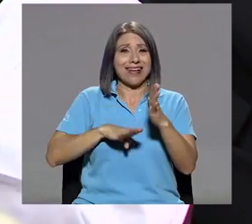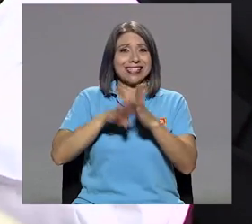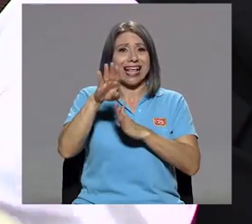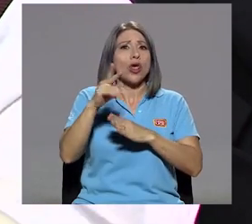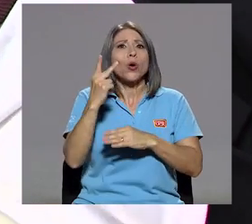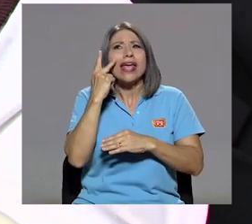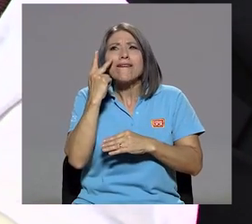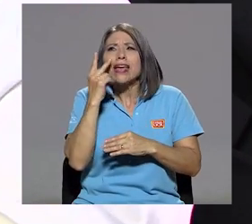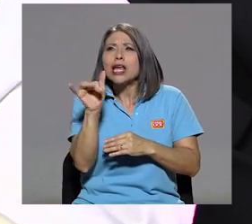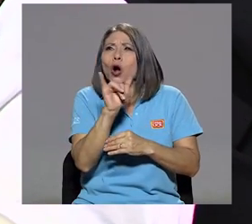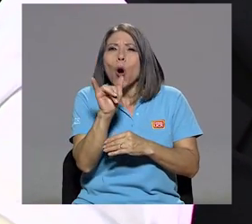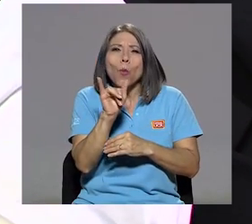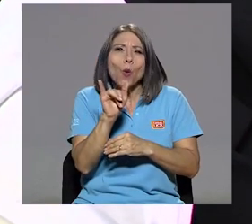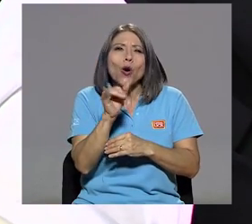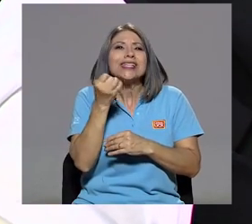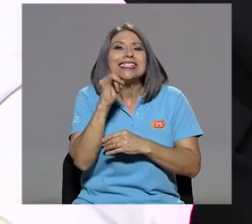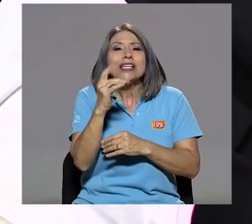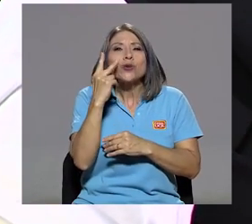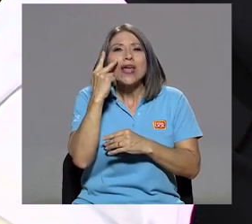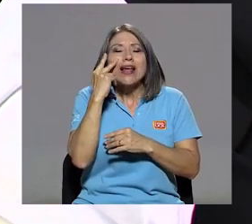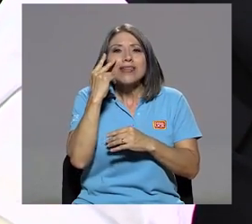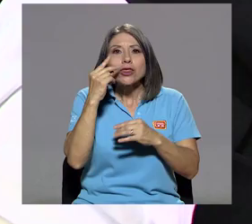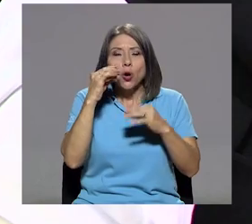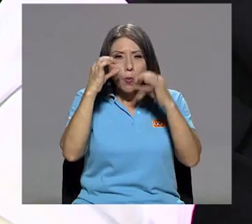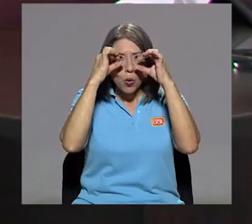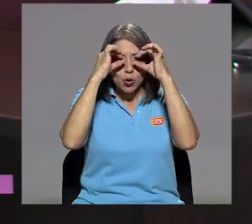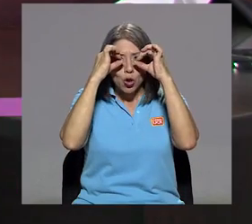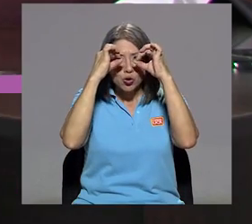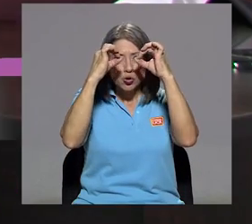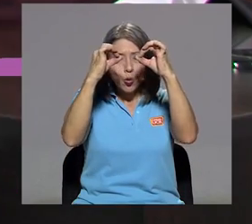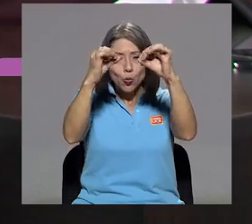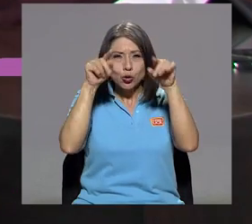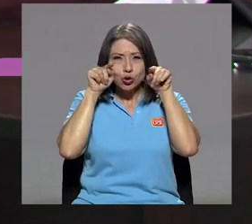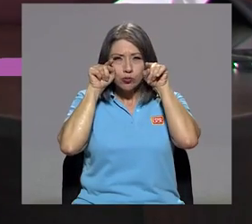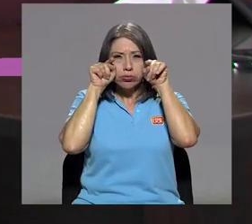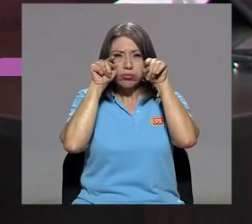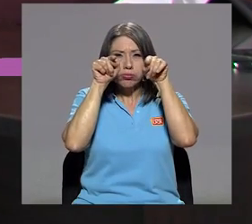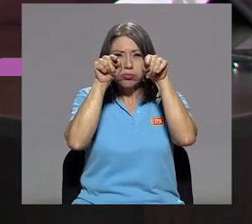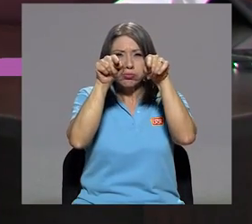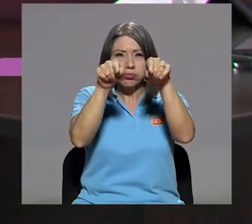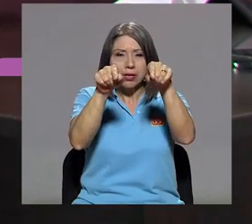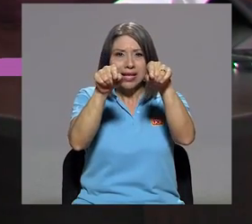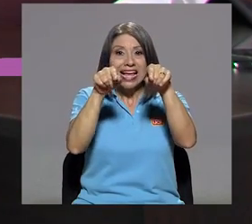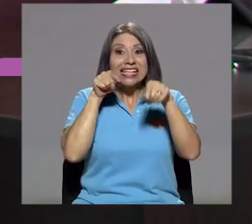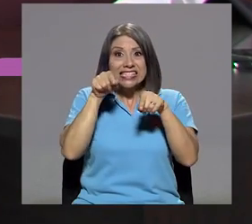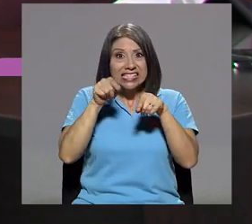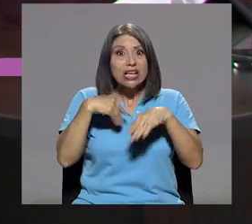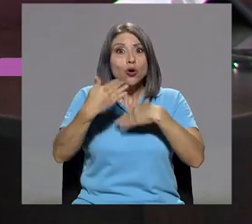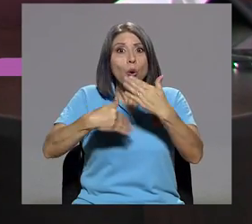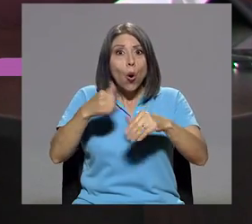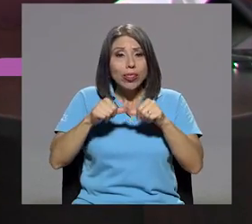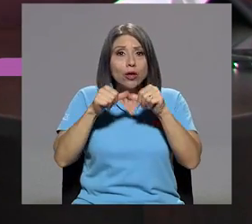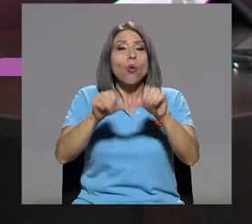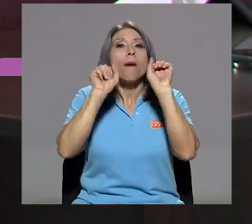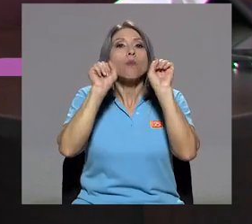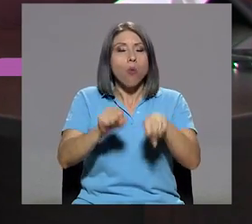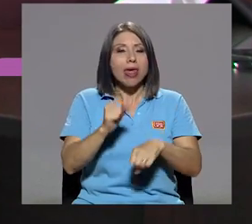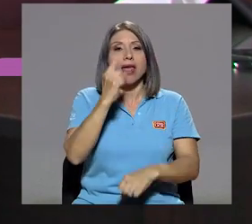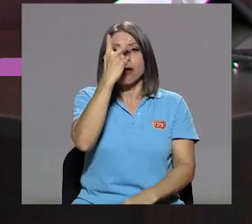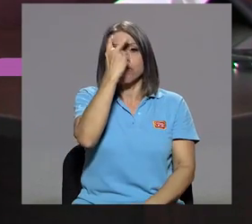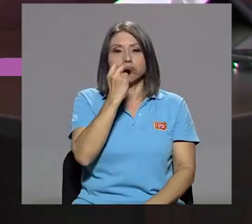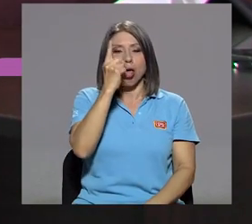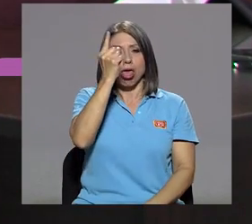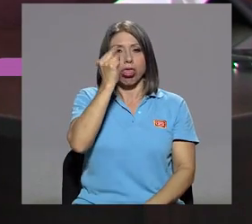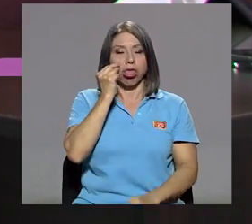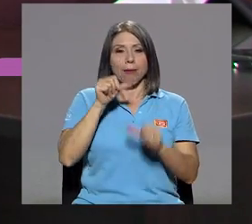estuvieran viendo dentro de dos tubos, prácticamente. Sí, porque se le limitan tanto. Y si eso se deja caminar, puede producir una ceguera permanente.